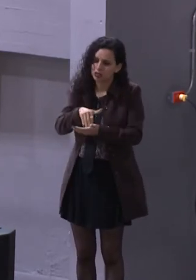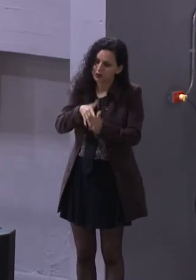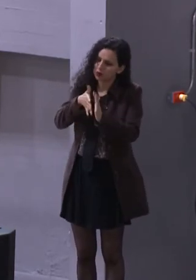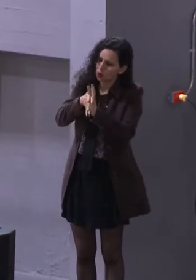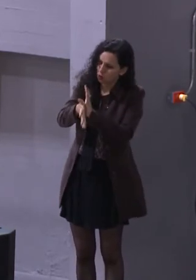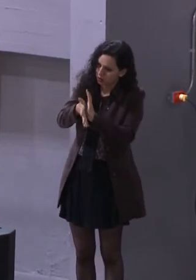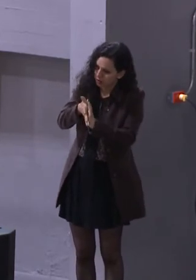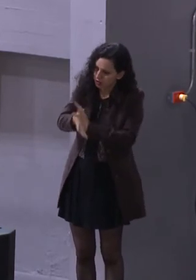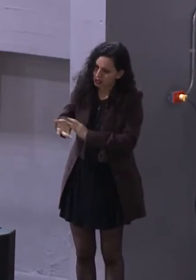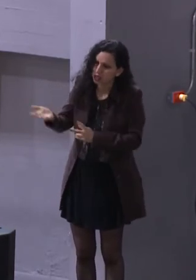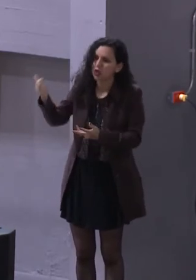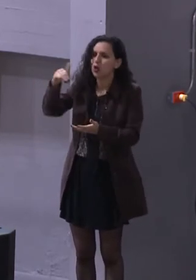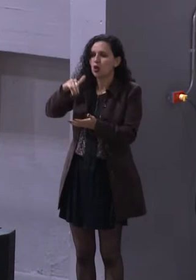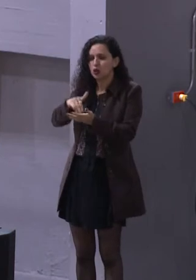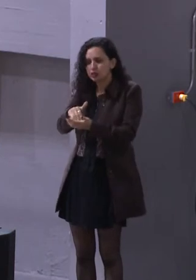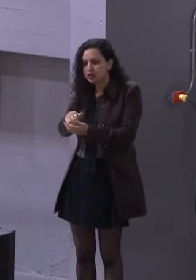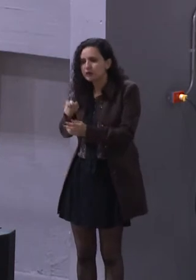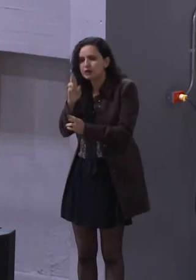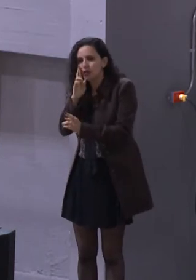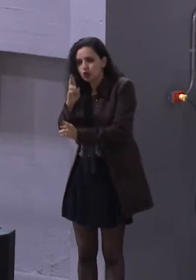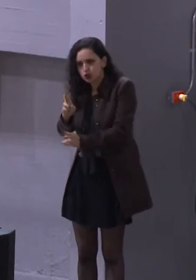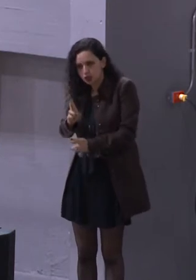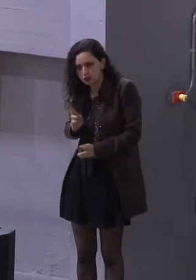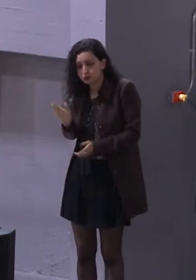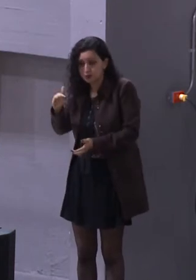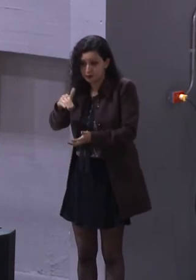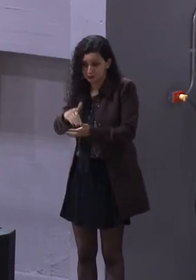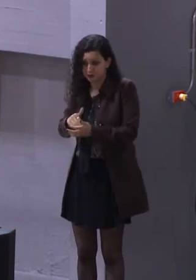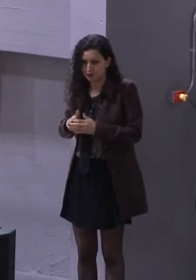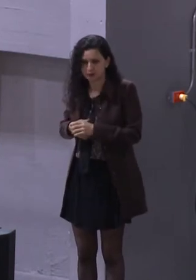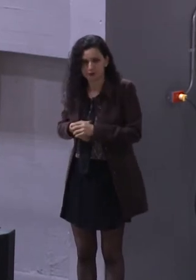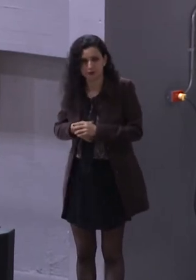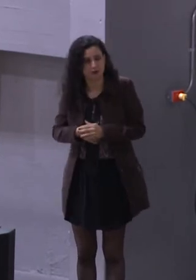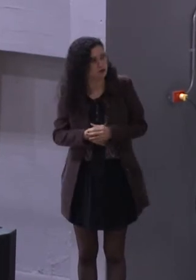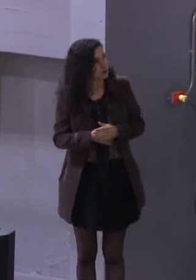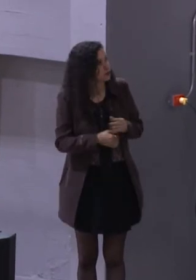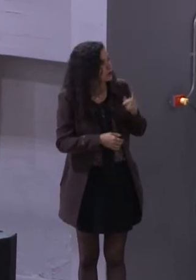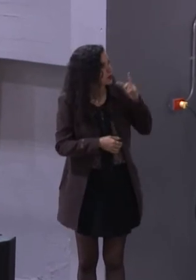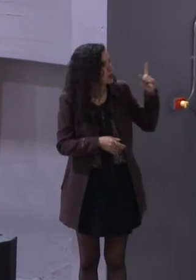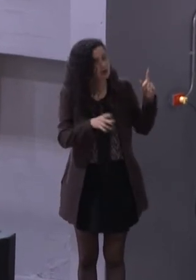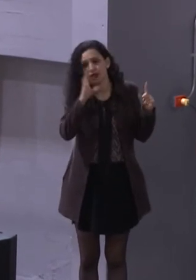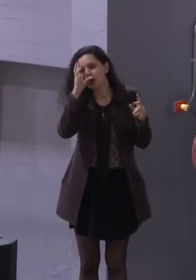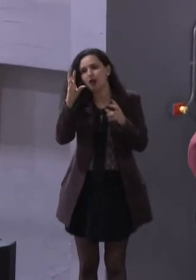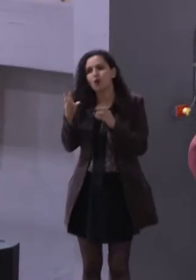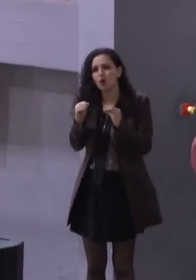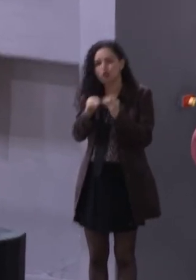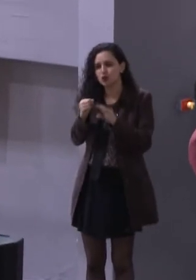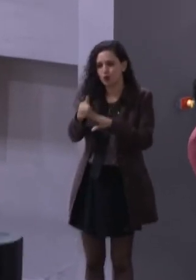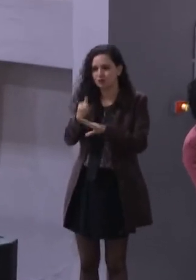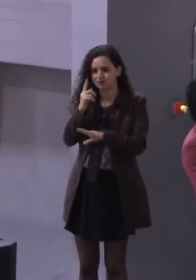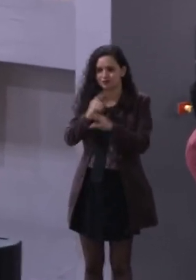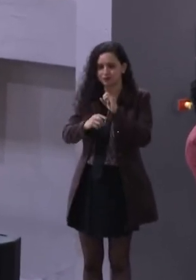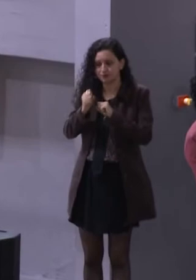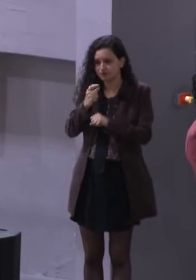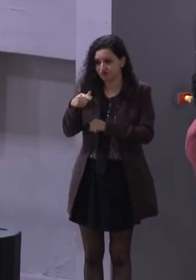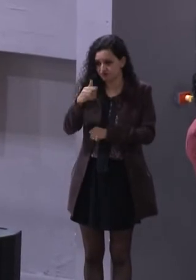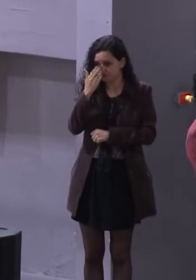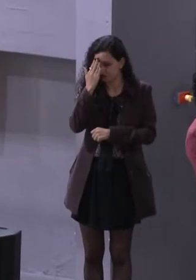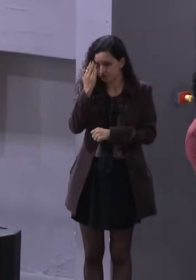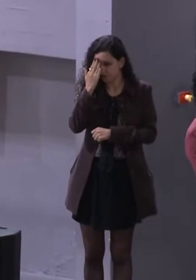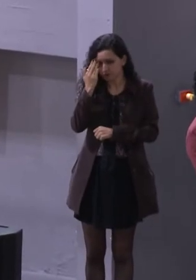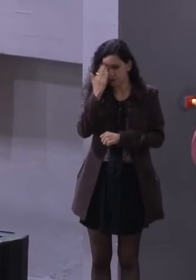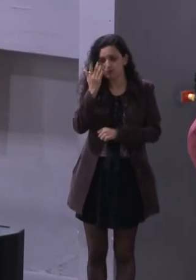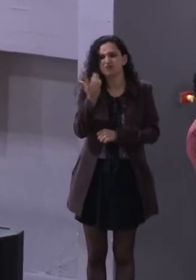y hay que volver a reconocernos. Este fue como el acuerdo que se logró, ustedes saben,